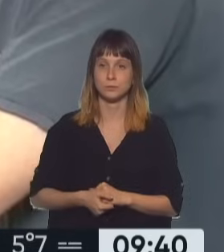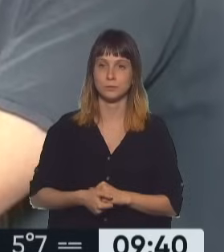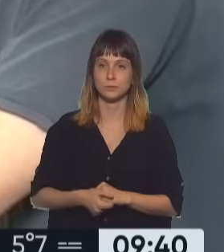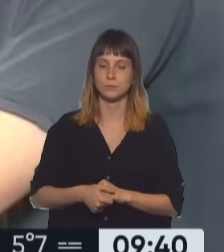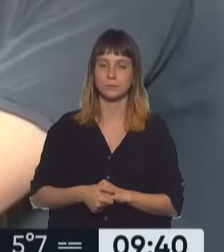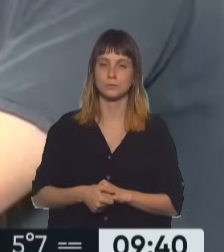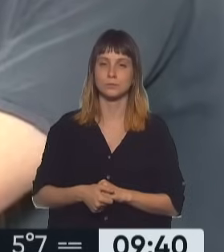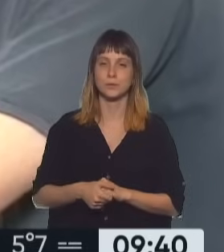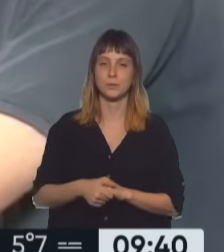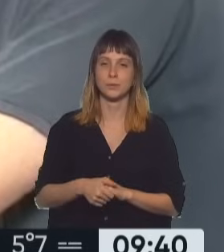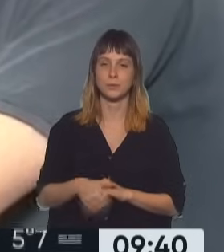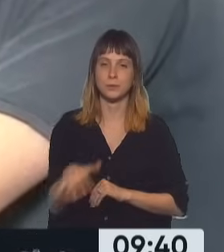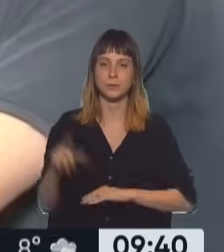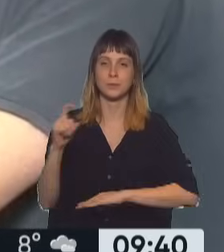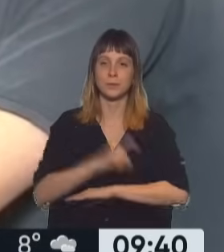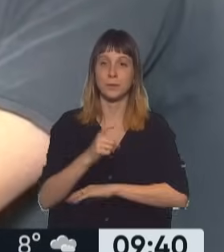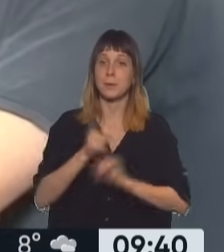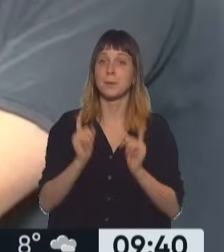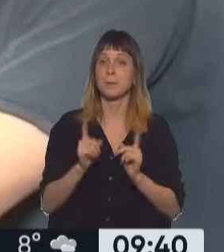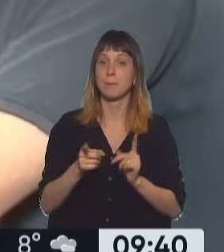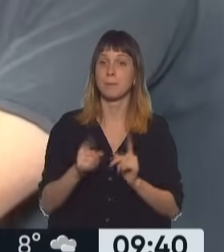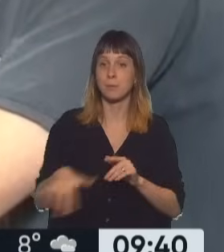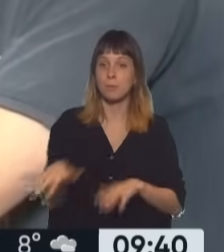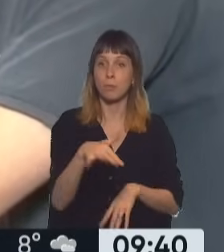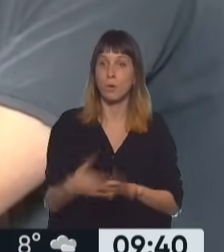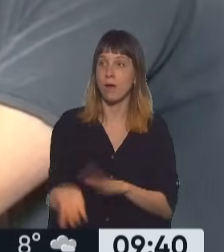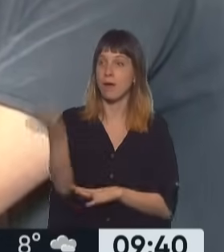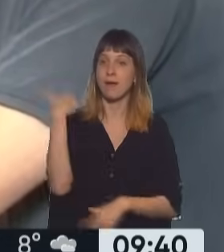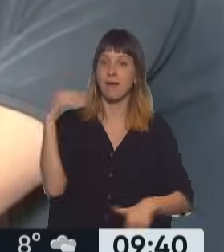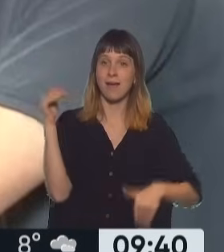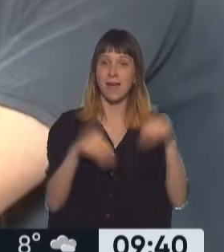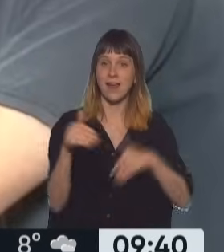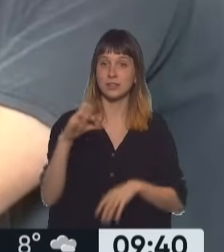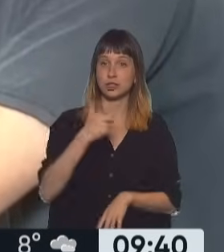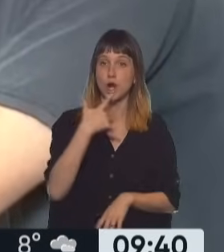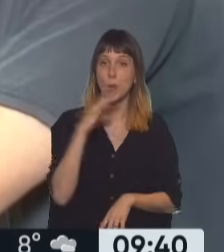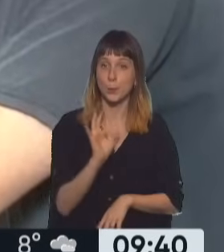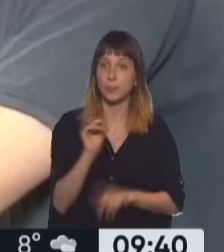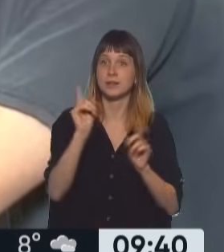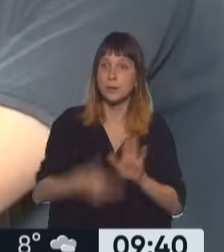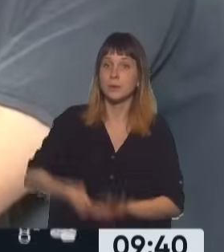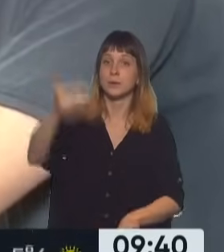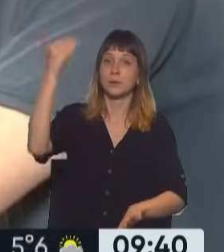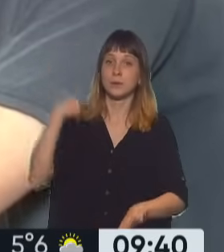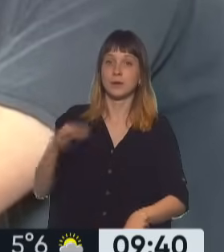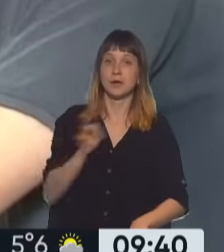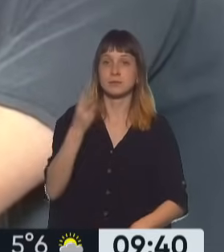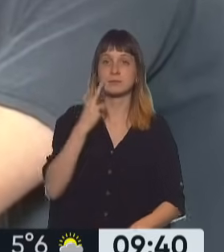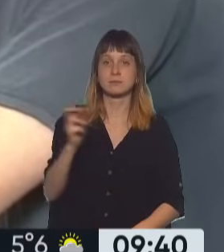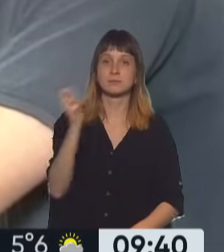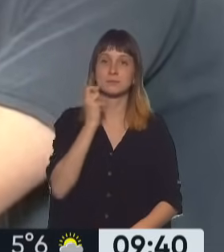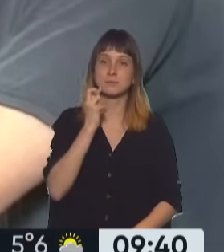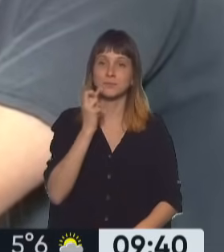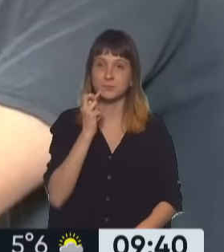mismo establecimiento donde sufragó también en las PASO e hizo lo propio en el año 2019 cuando fue